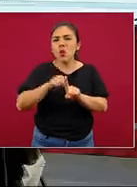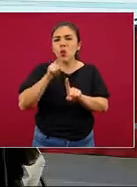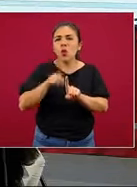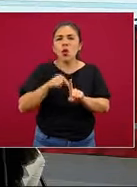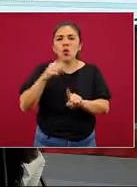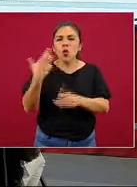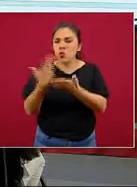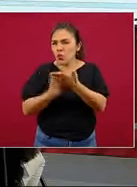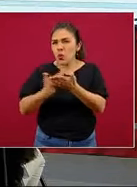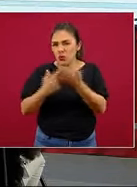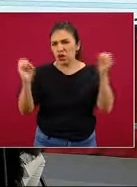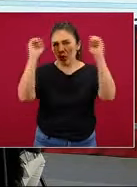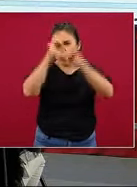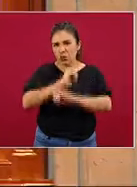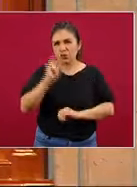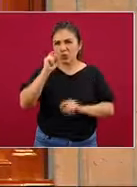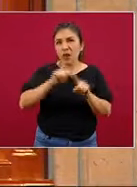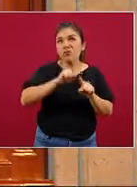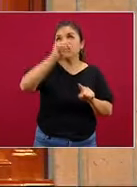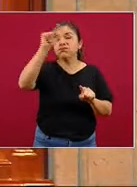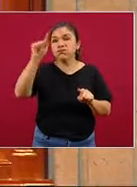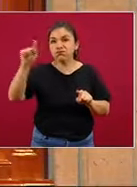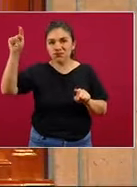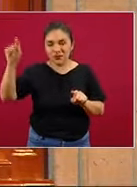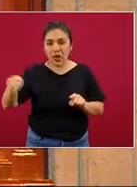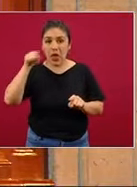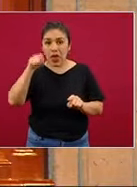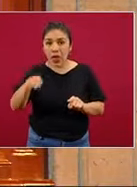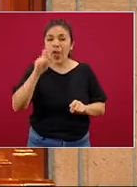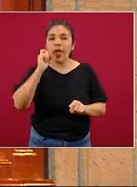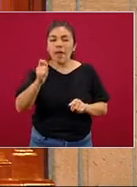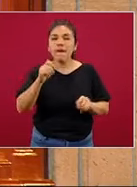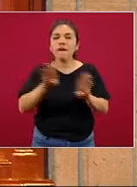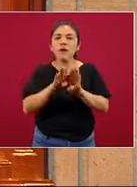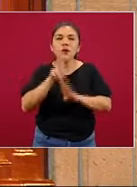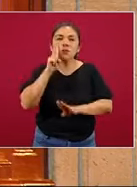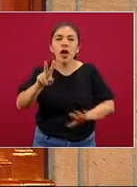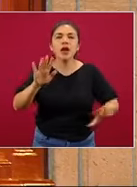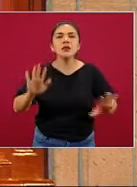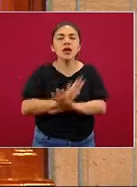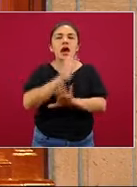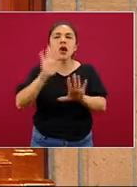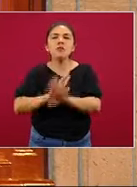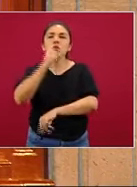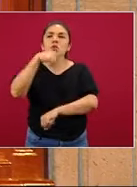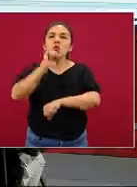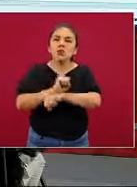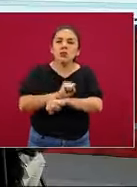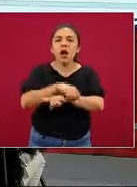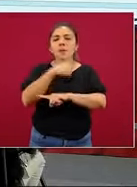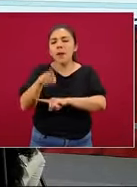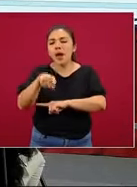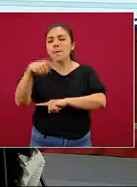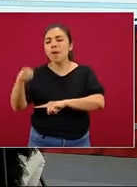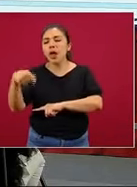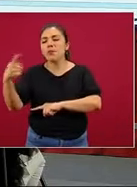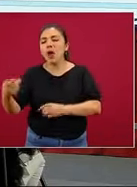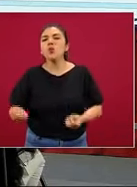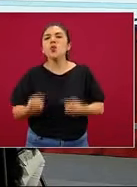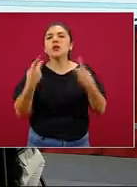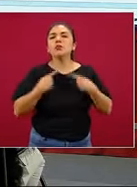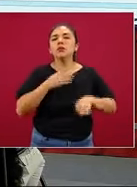un color rosado oscuro que vemos en la parte superior, vamos midiendo el cambio entre una semana y otra, pero de la totalidad de las